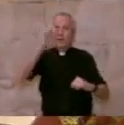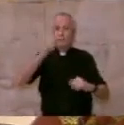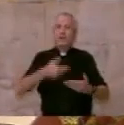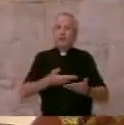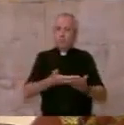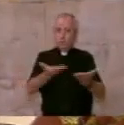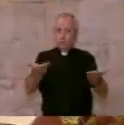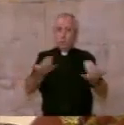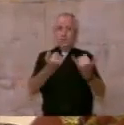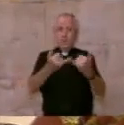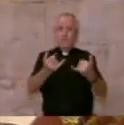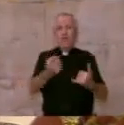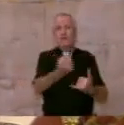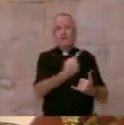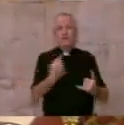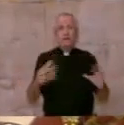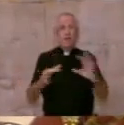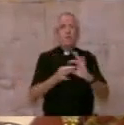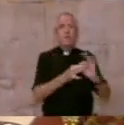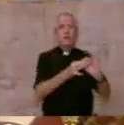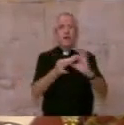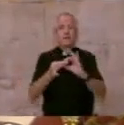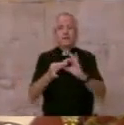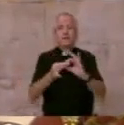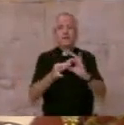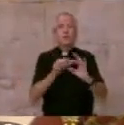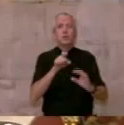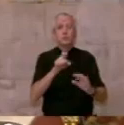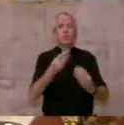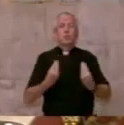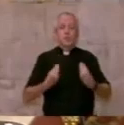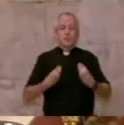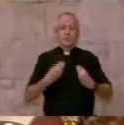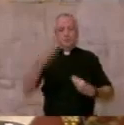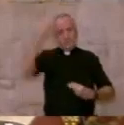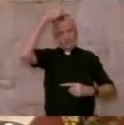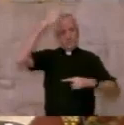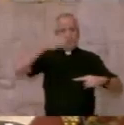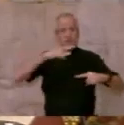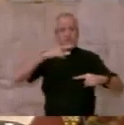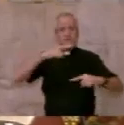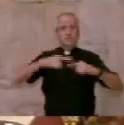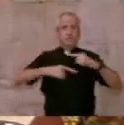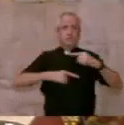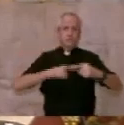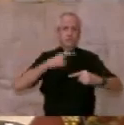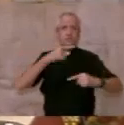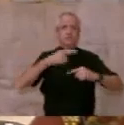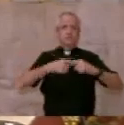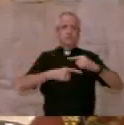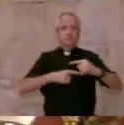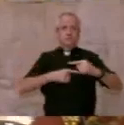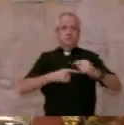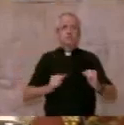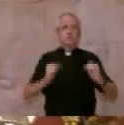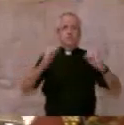a tu palabra, concédele la paz y la unidad. Tú que vives y reinas por los siglos de los siglos.